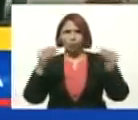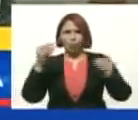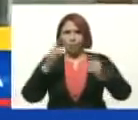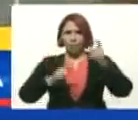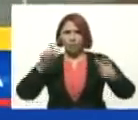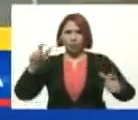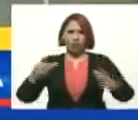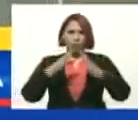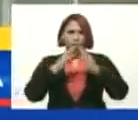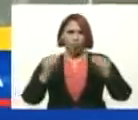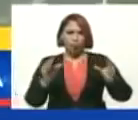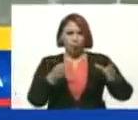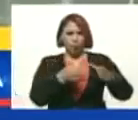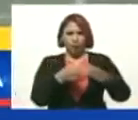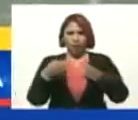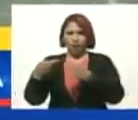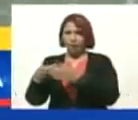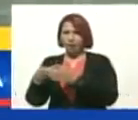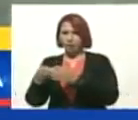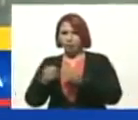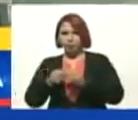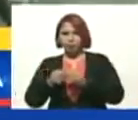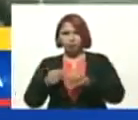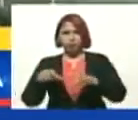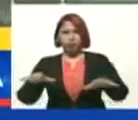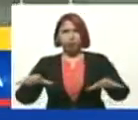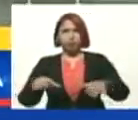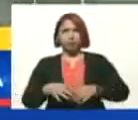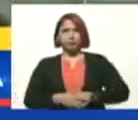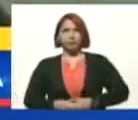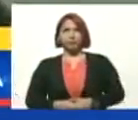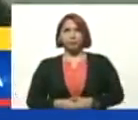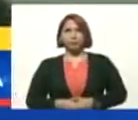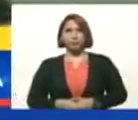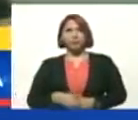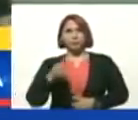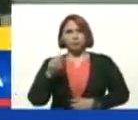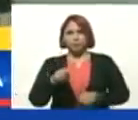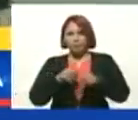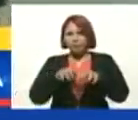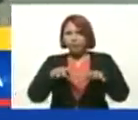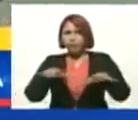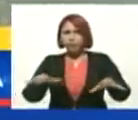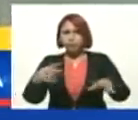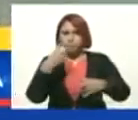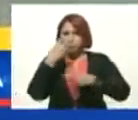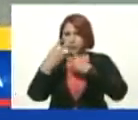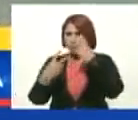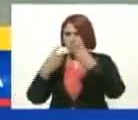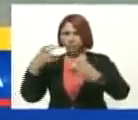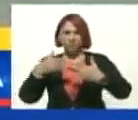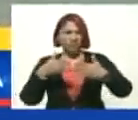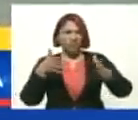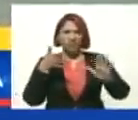todo ese equipo. Despliegue y repliegue. ¿Para garantizar qué?